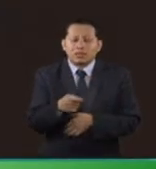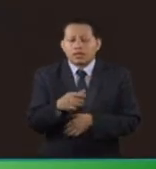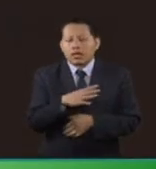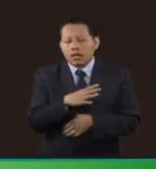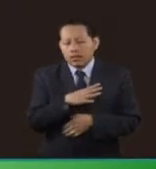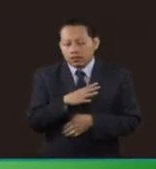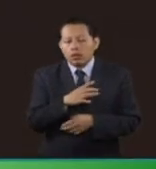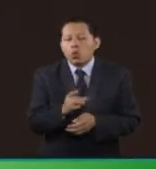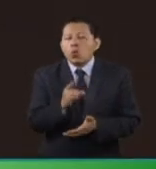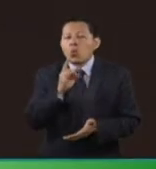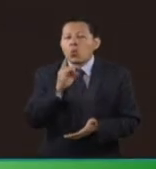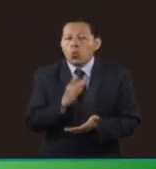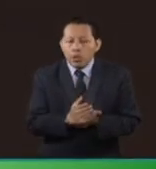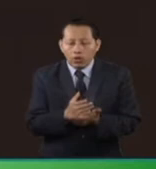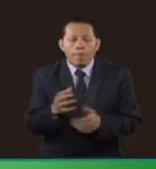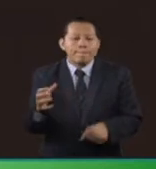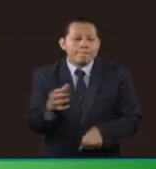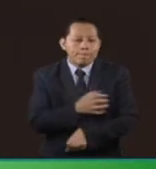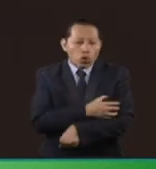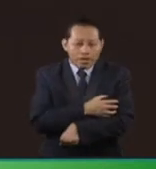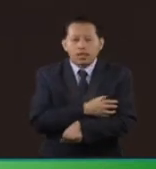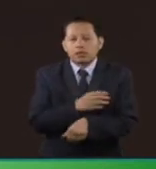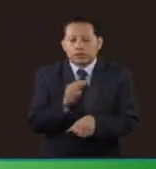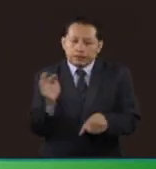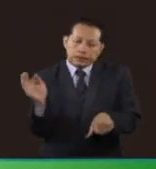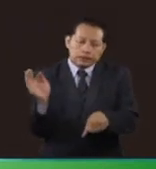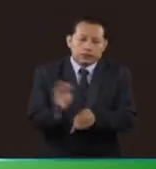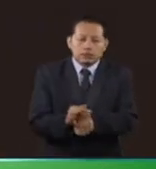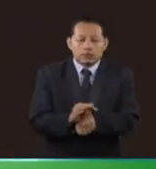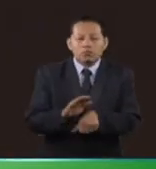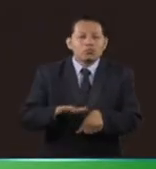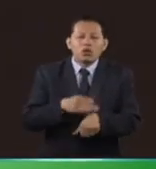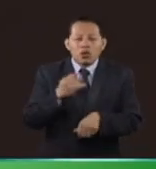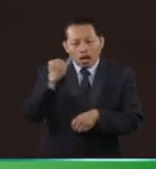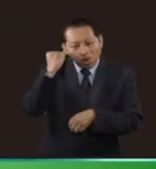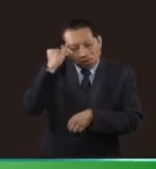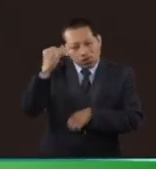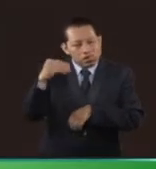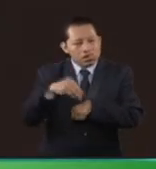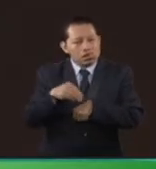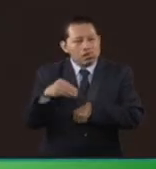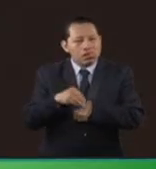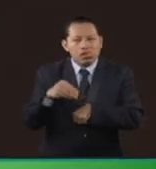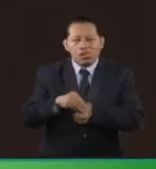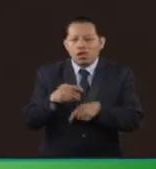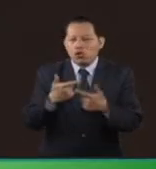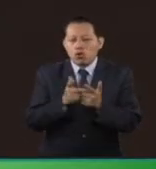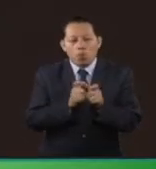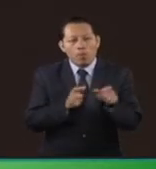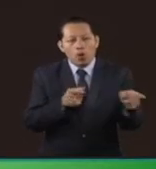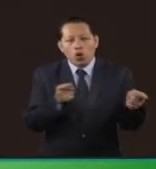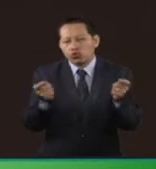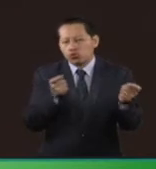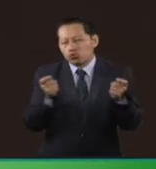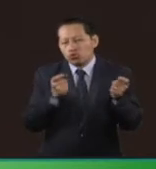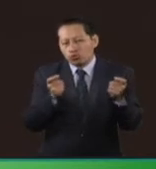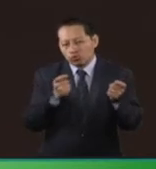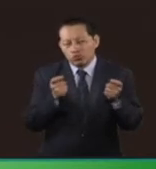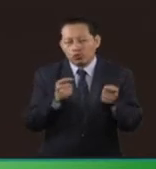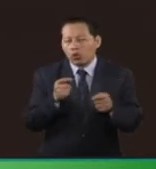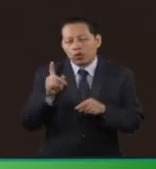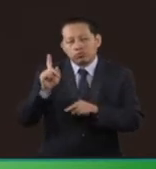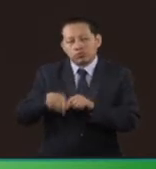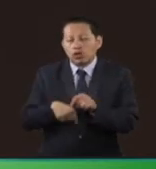del único poder que quedaba como freno a las ocurrencias y tropelías del grupo en el poder, todo por